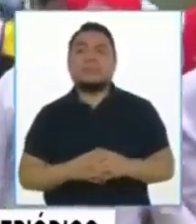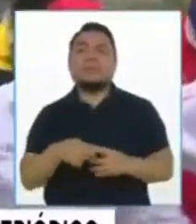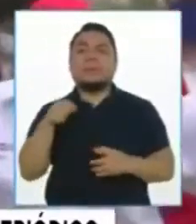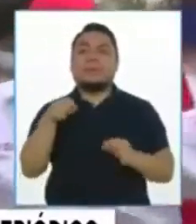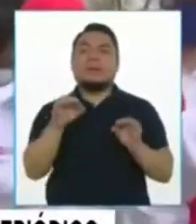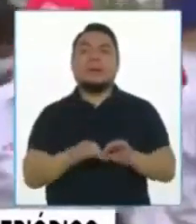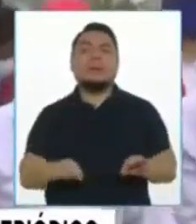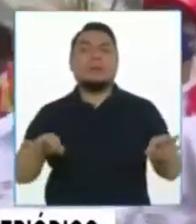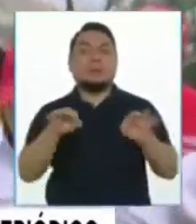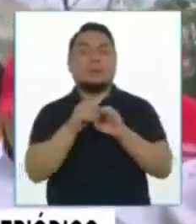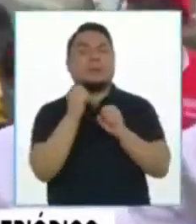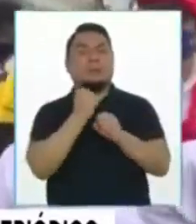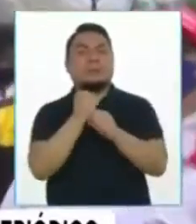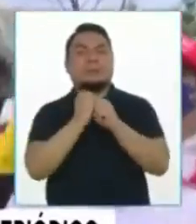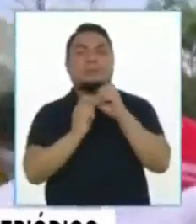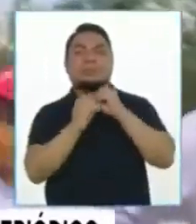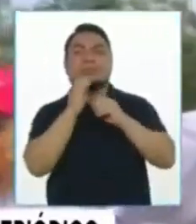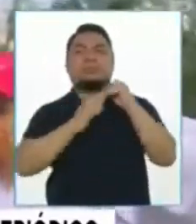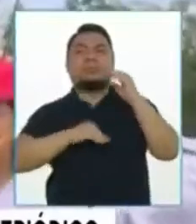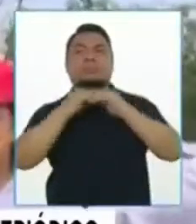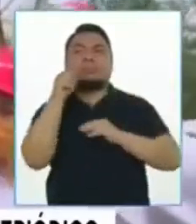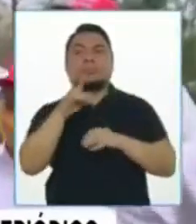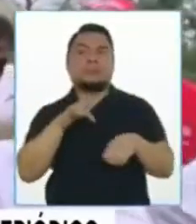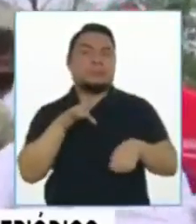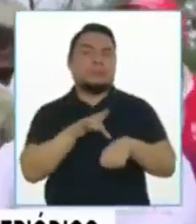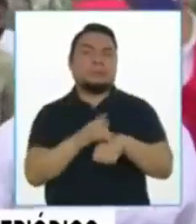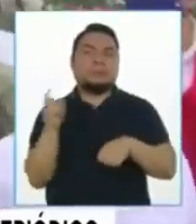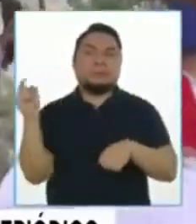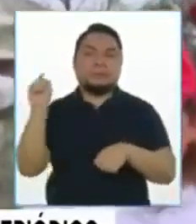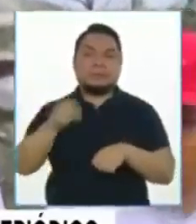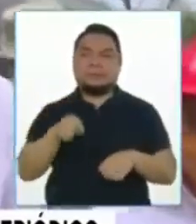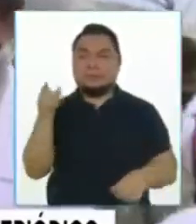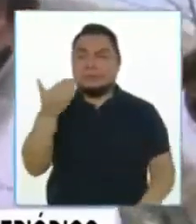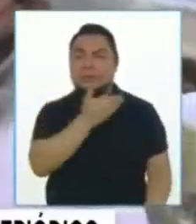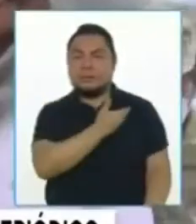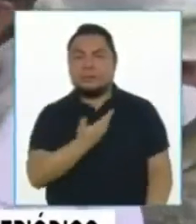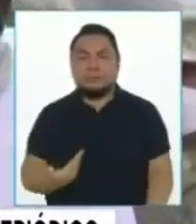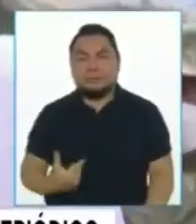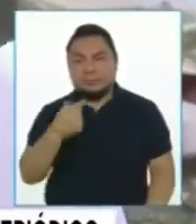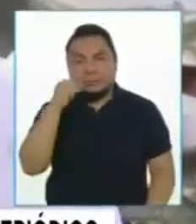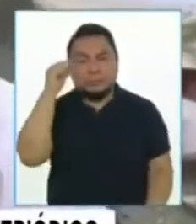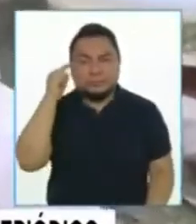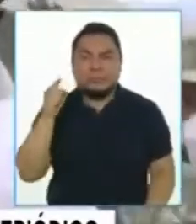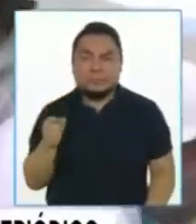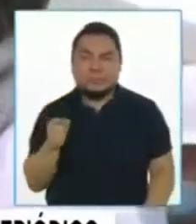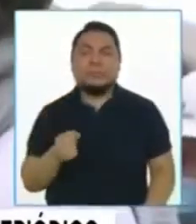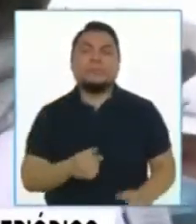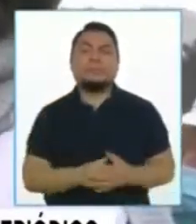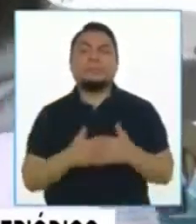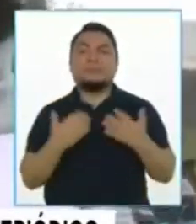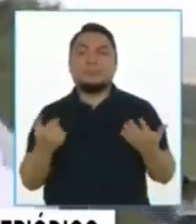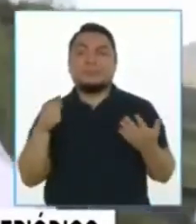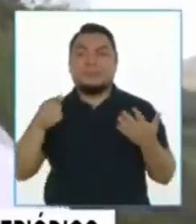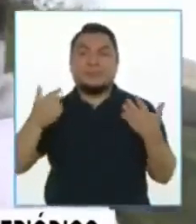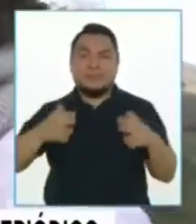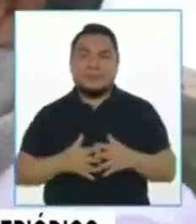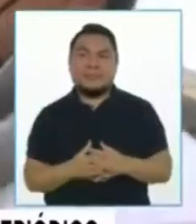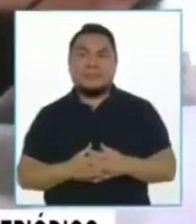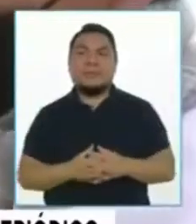Una importante obra también que ha recibido a tempranas horas la visita del presidente de la República y donde se